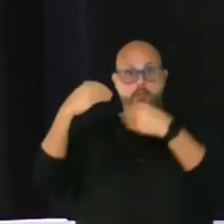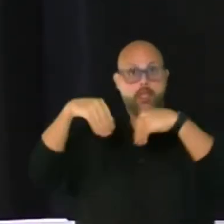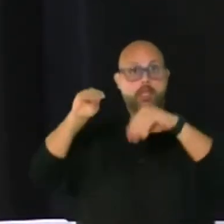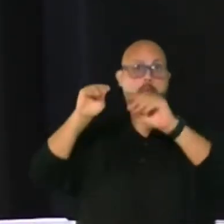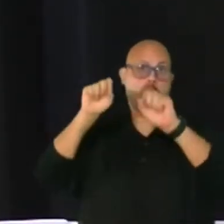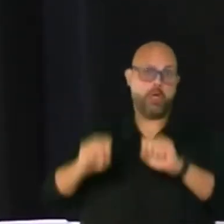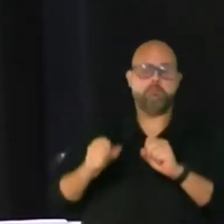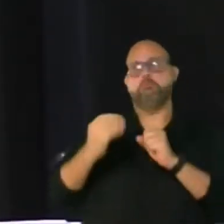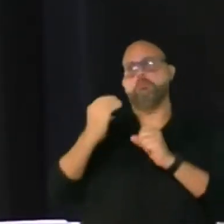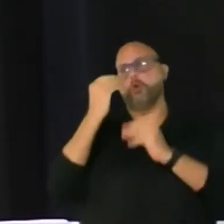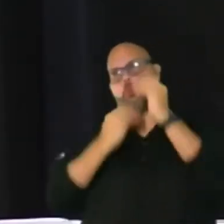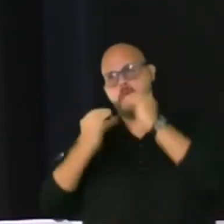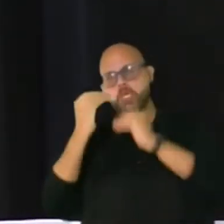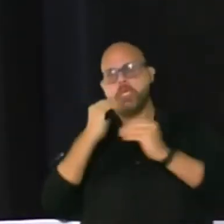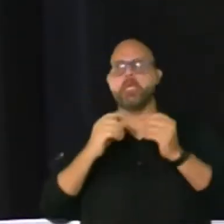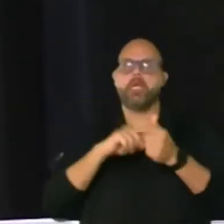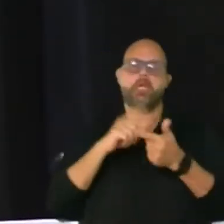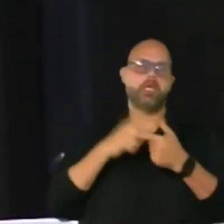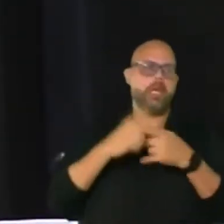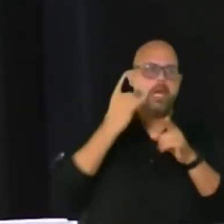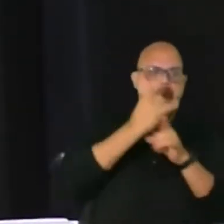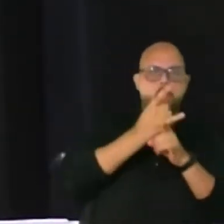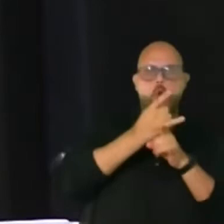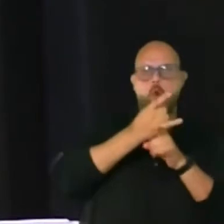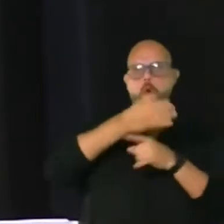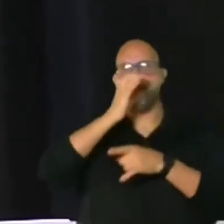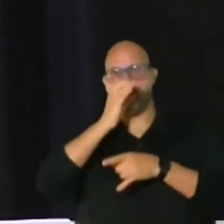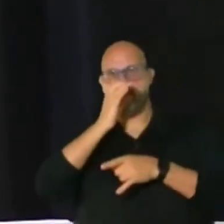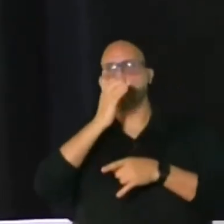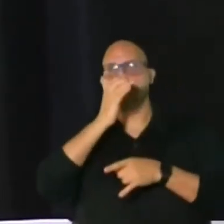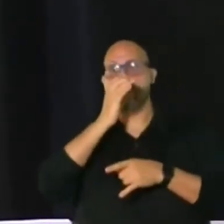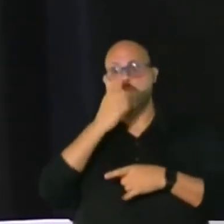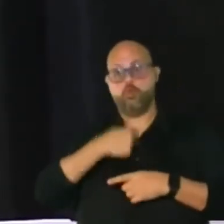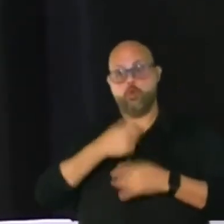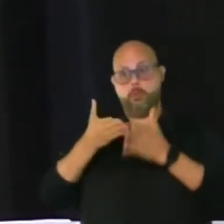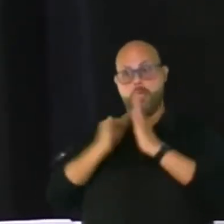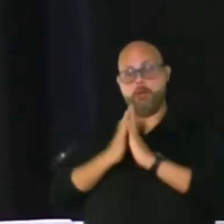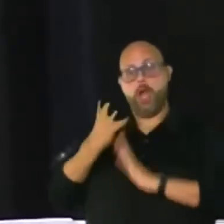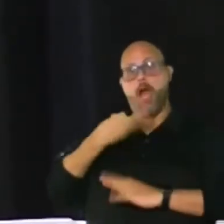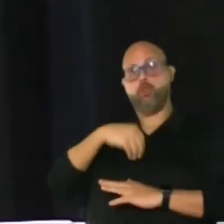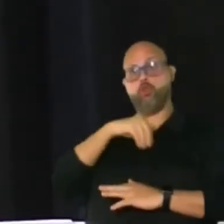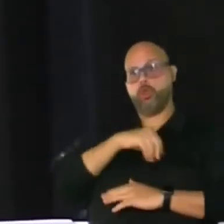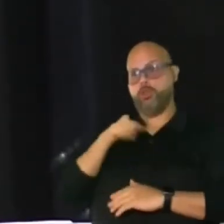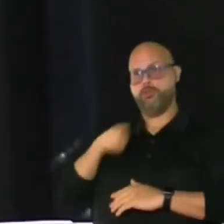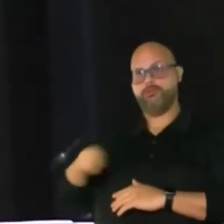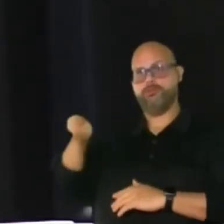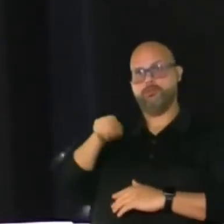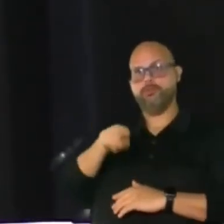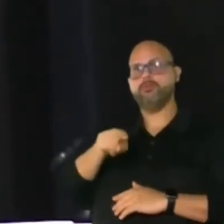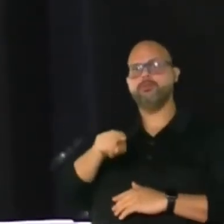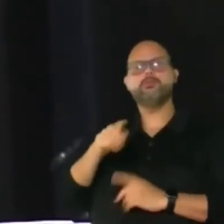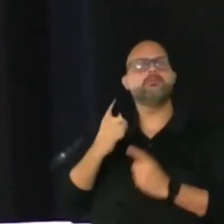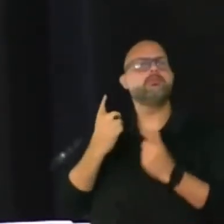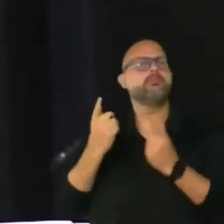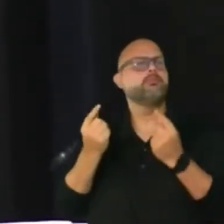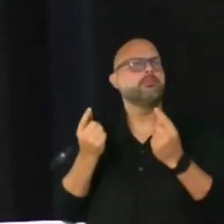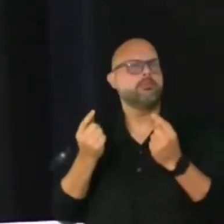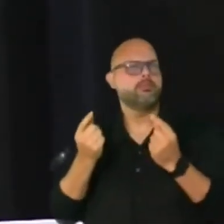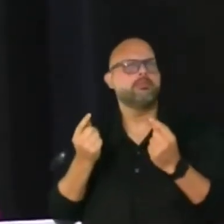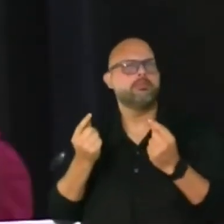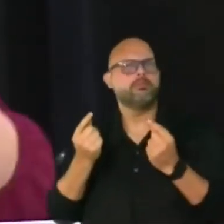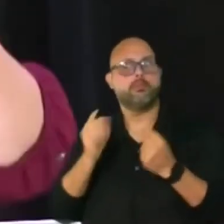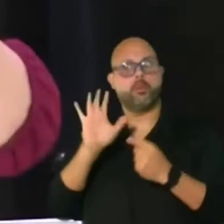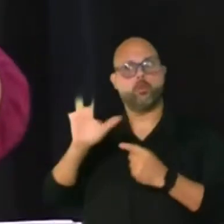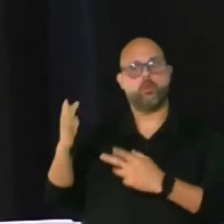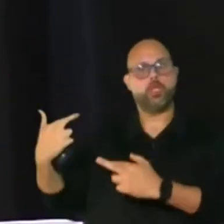la comida o las bebidas alcohólicas, le pedimos a los dueños de estos establecimientos que ejerzan su función